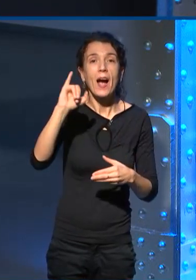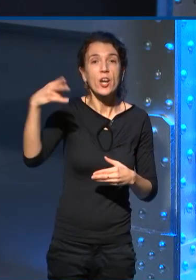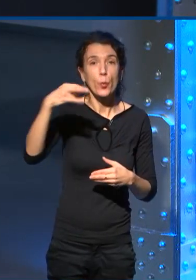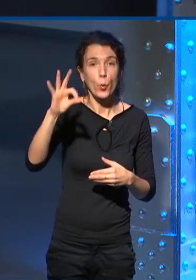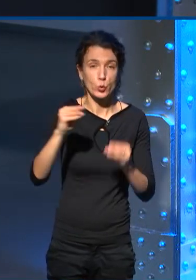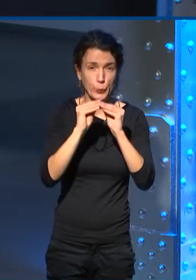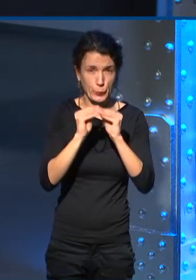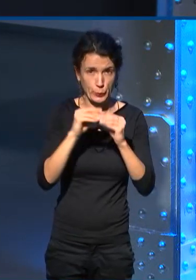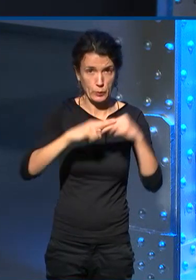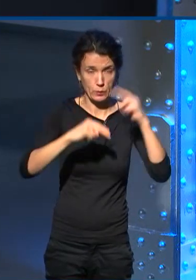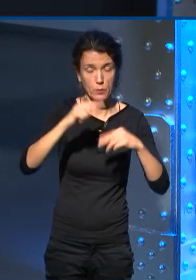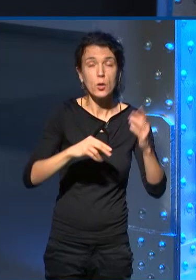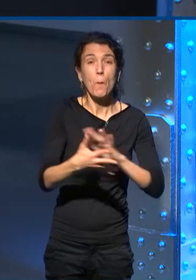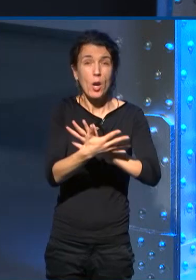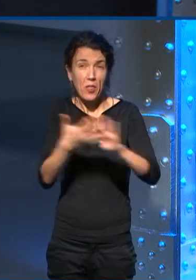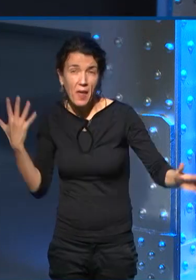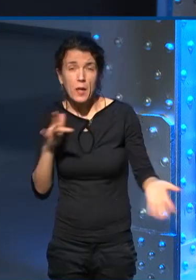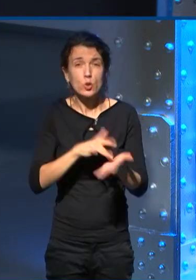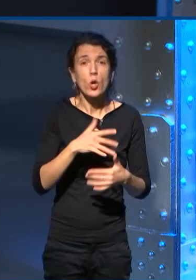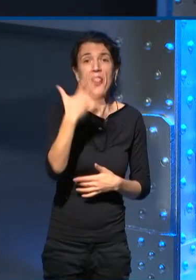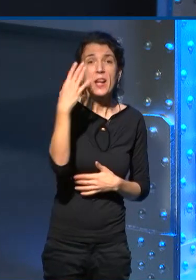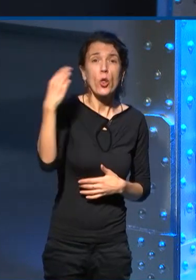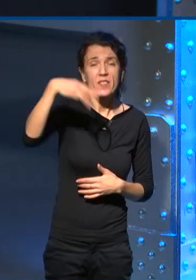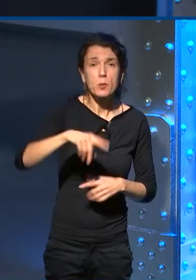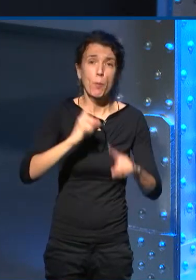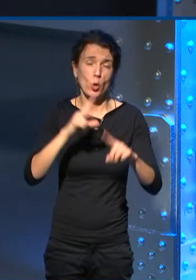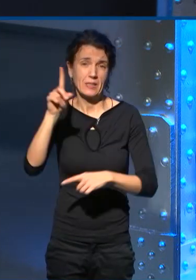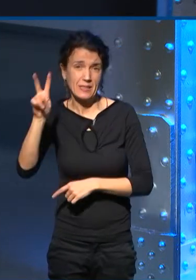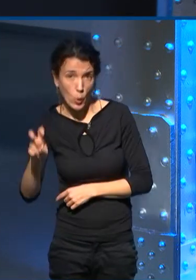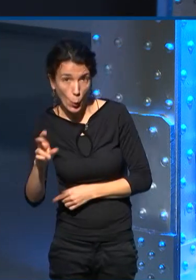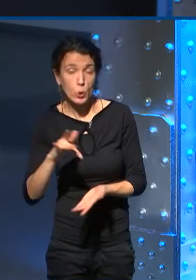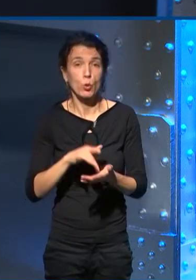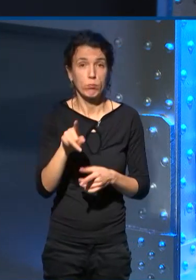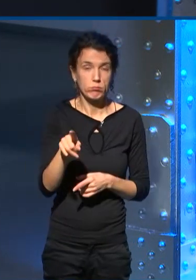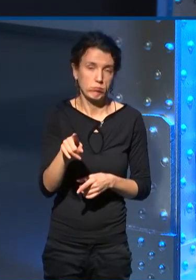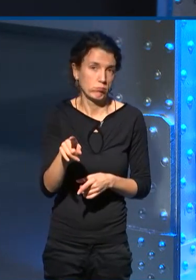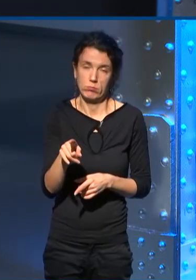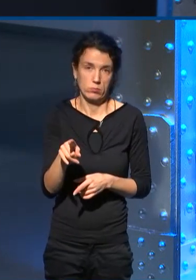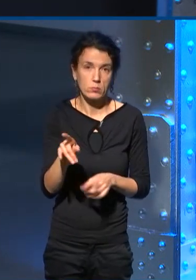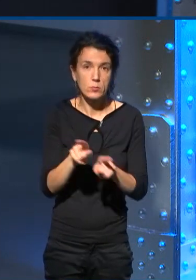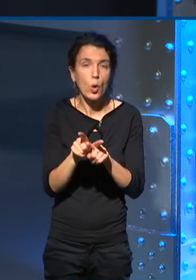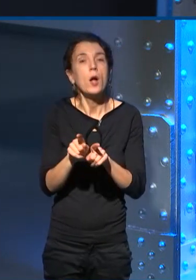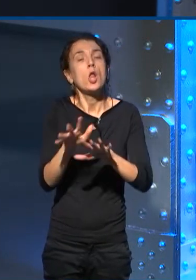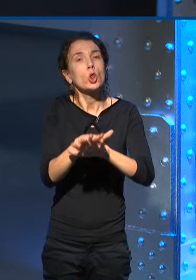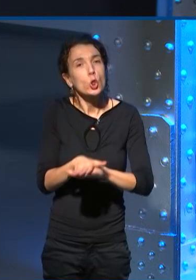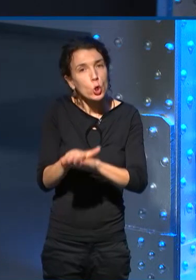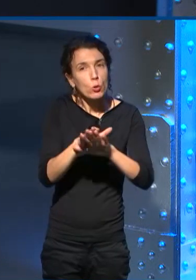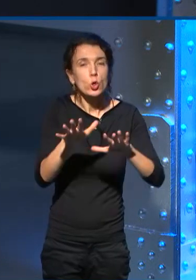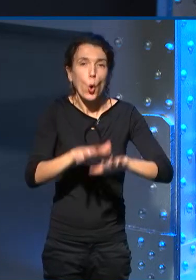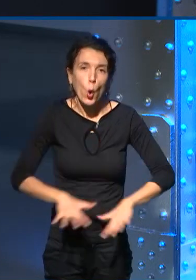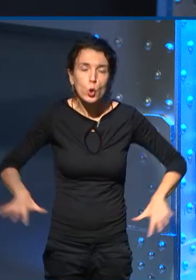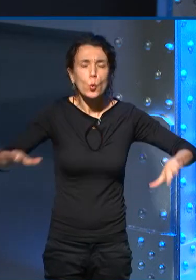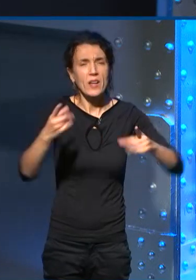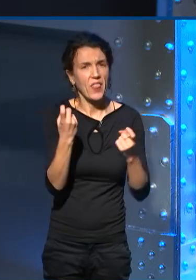Las velocidades que se alcanzan pues son velocidades del orden de 5 centímetros por segundo. O sea, como ven, es pasito tortuga, pero de verdad pasito tortuga. Hay que ir